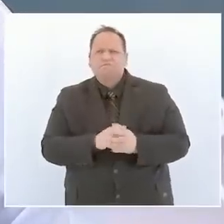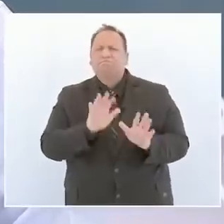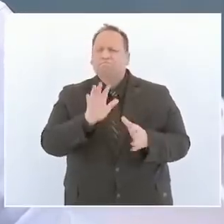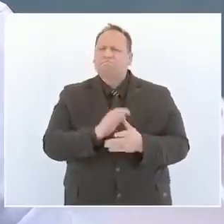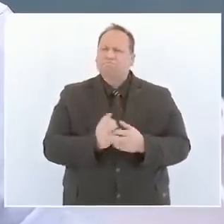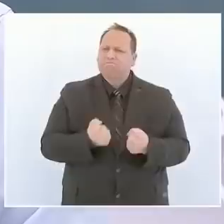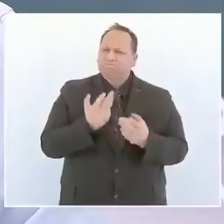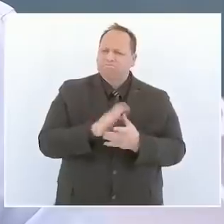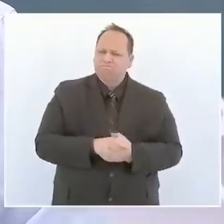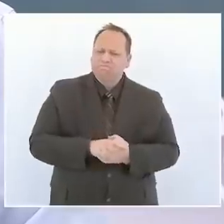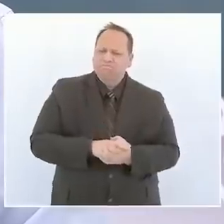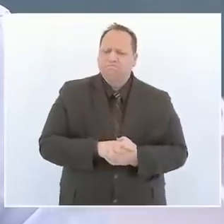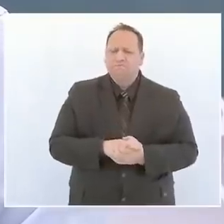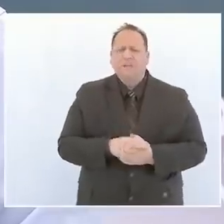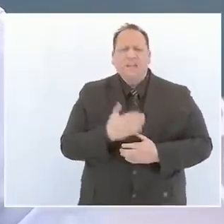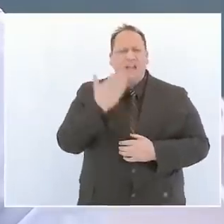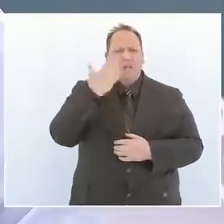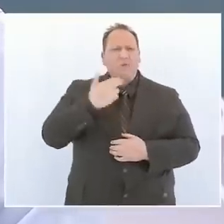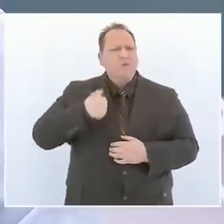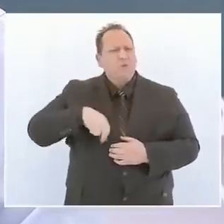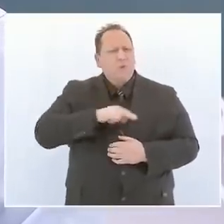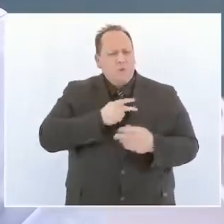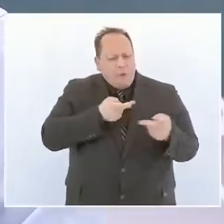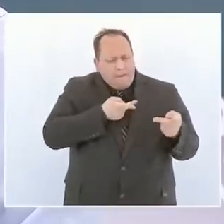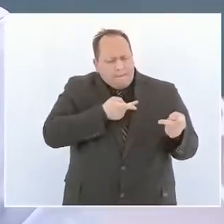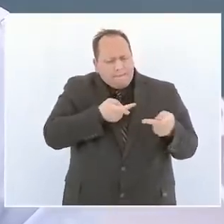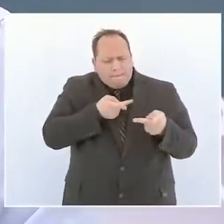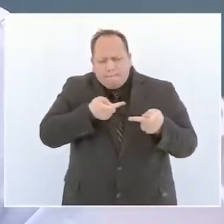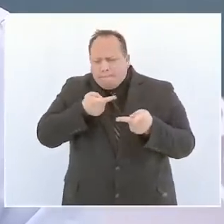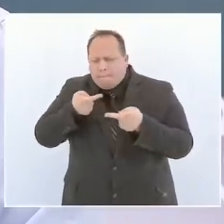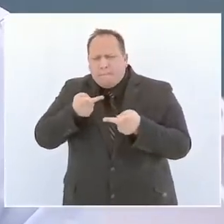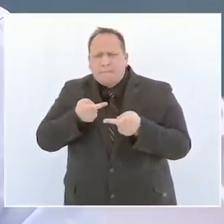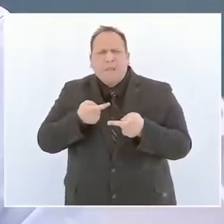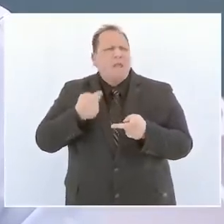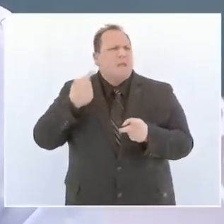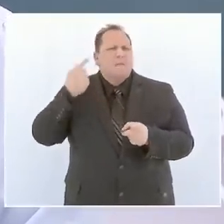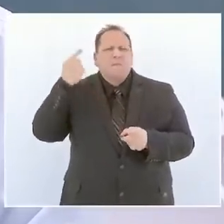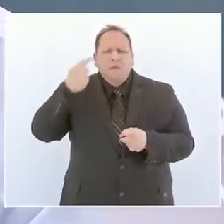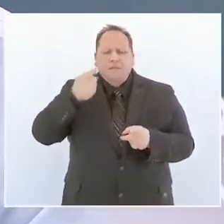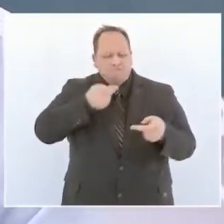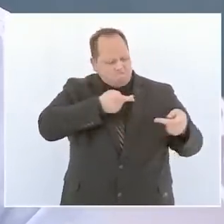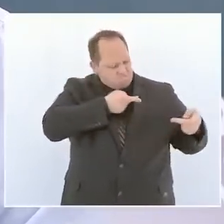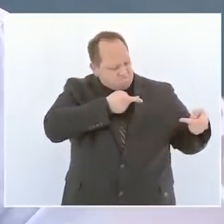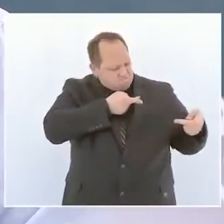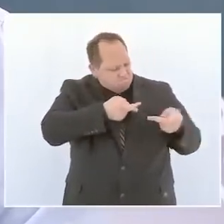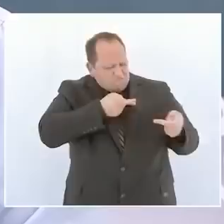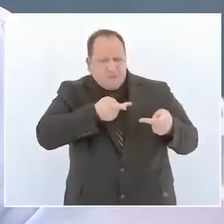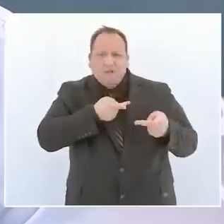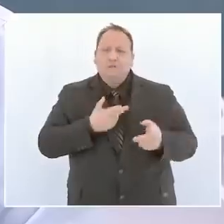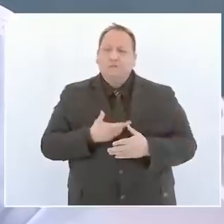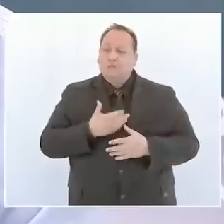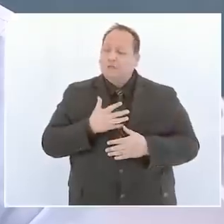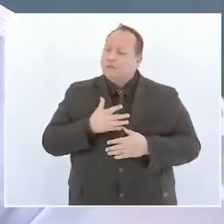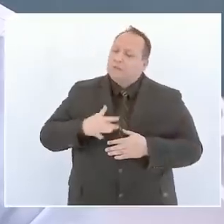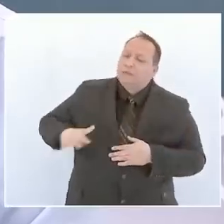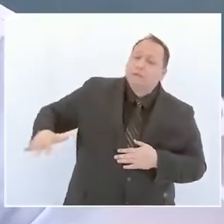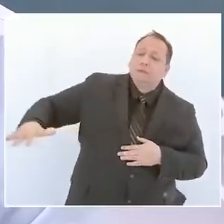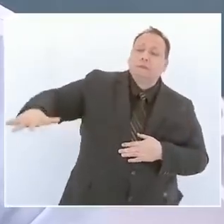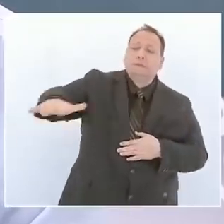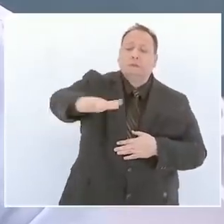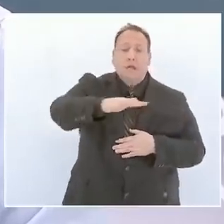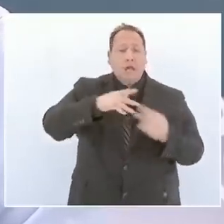recordar que la estrategia nuestra para lograr la paz